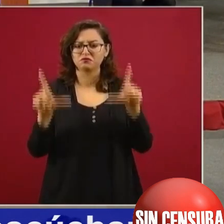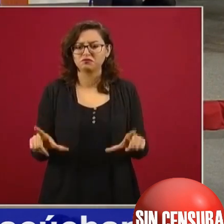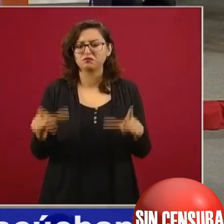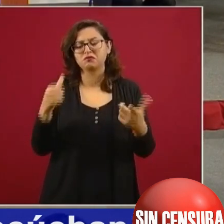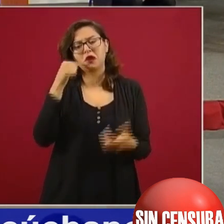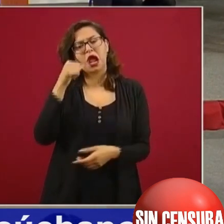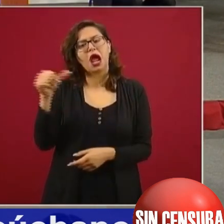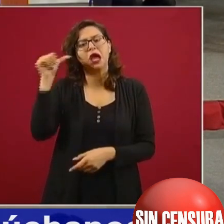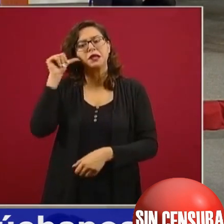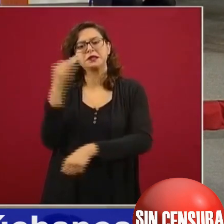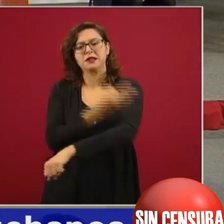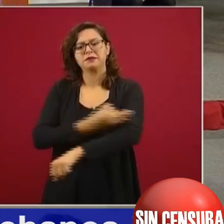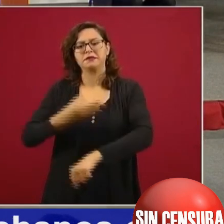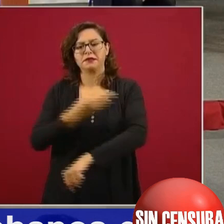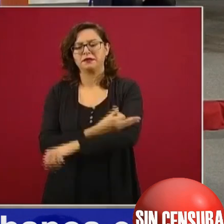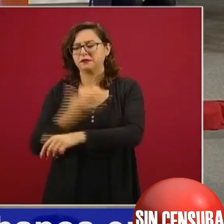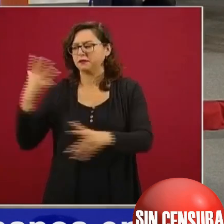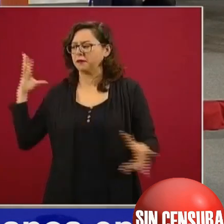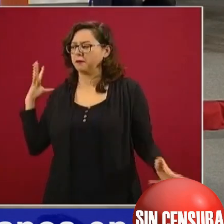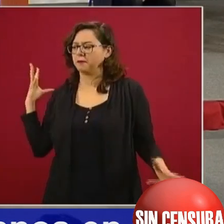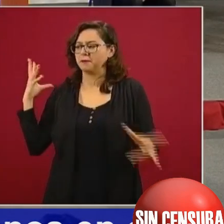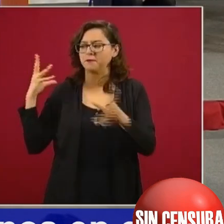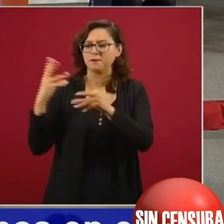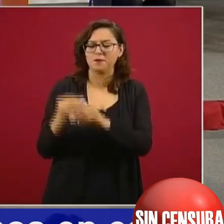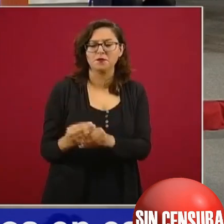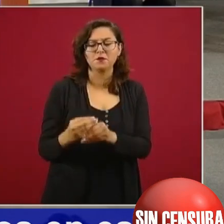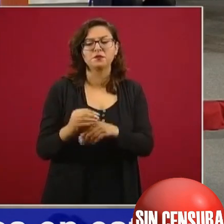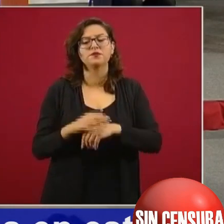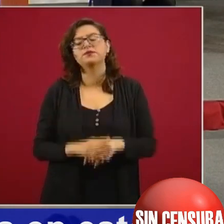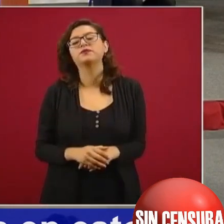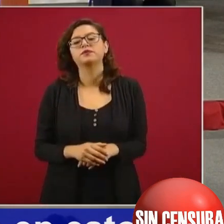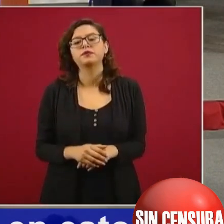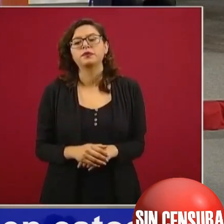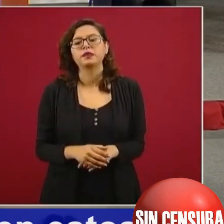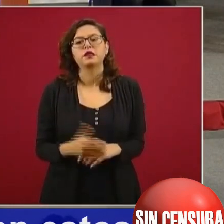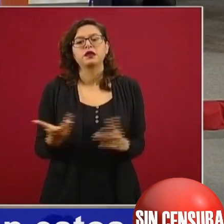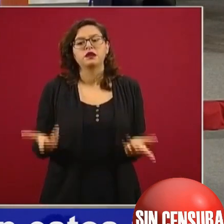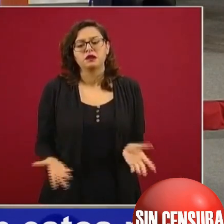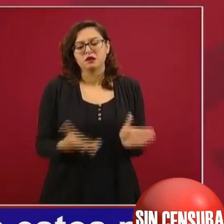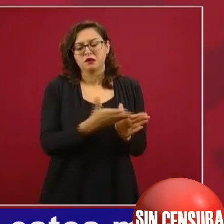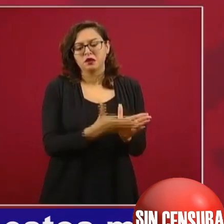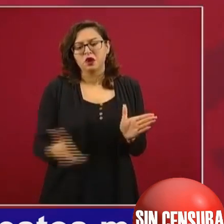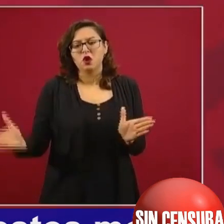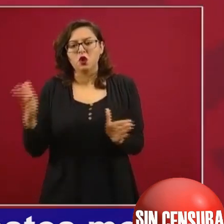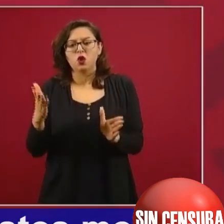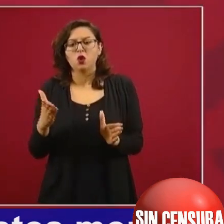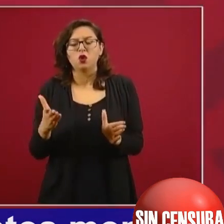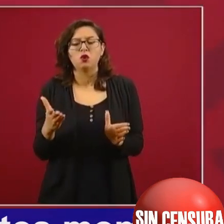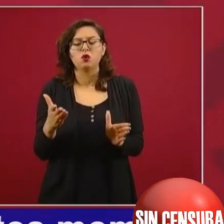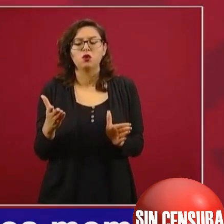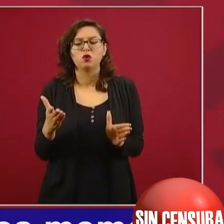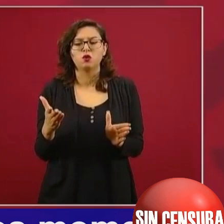reciente, que es el de ayer por la tarde. Y llevamos 86 días en este proceso de